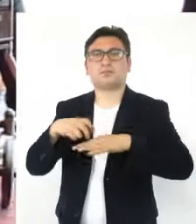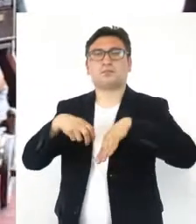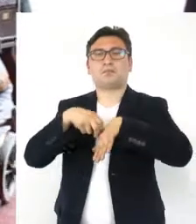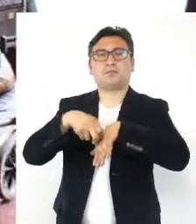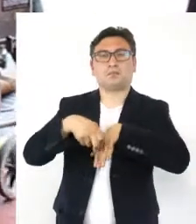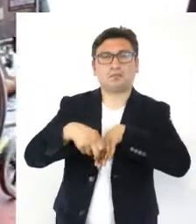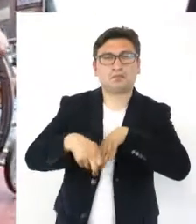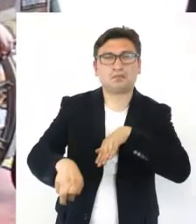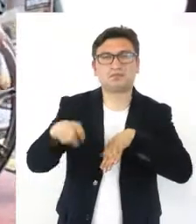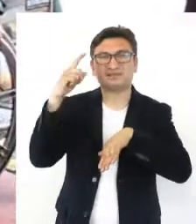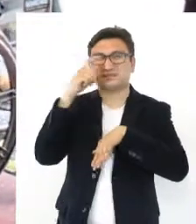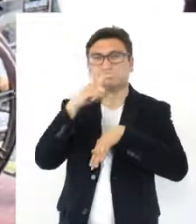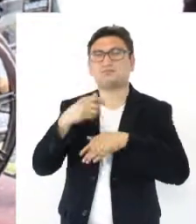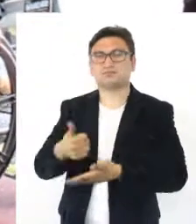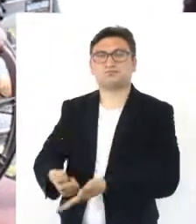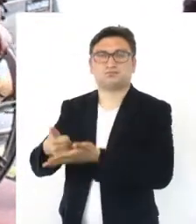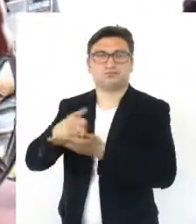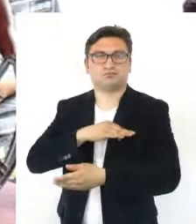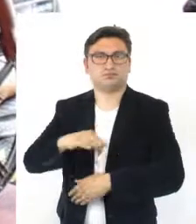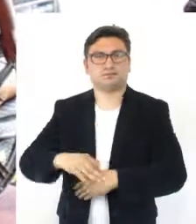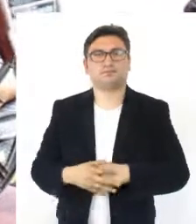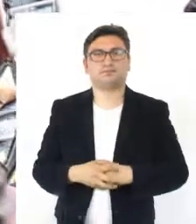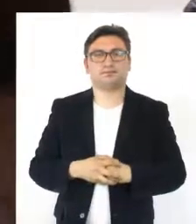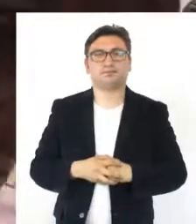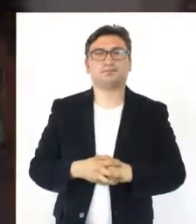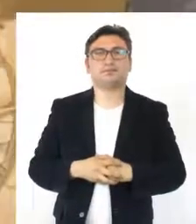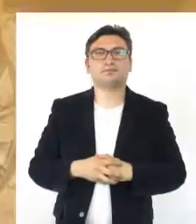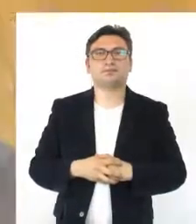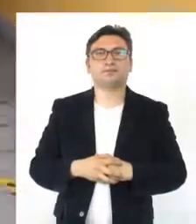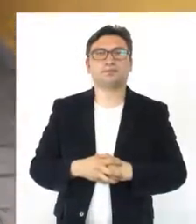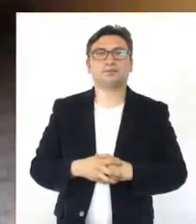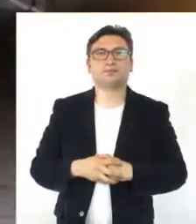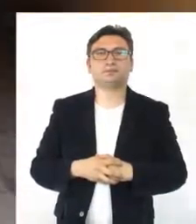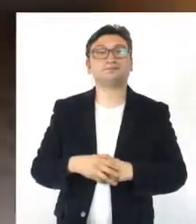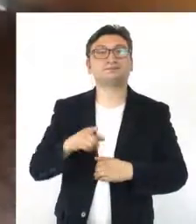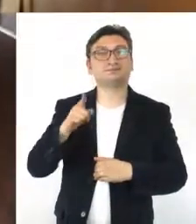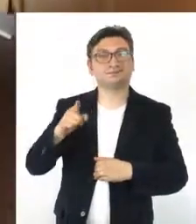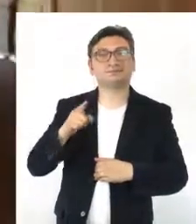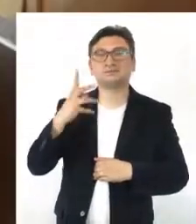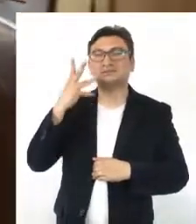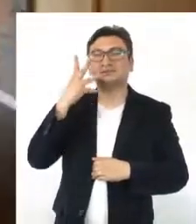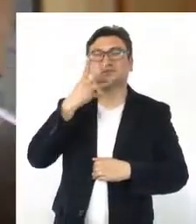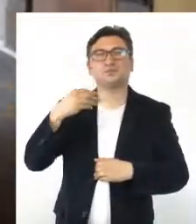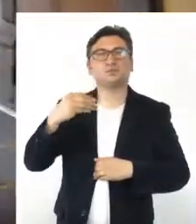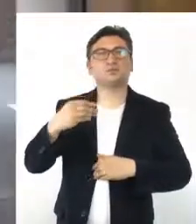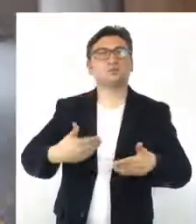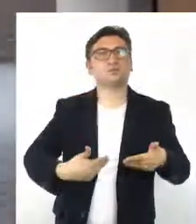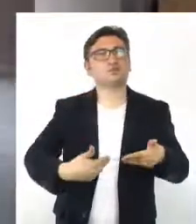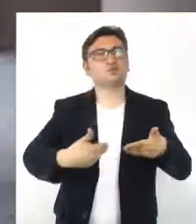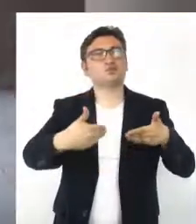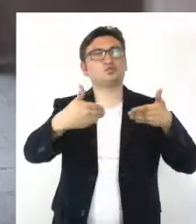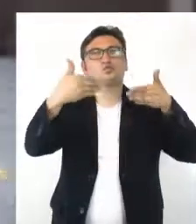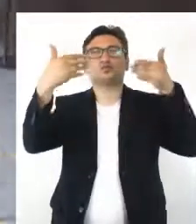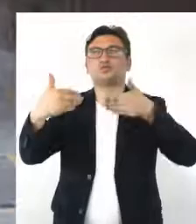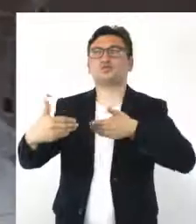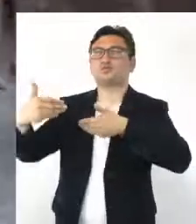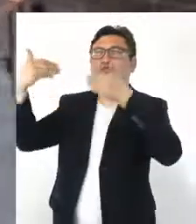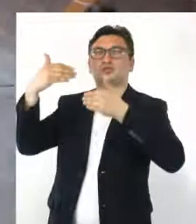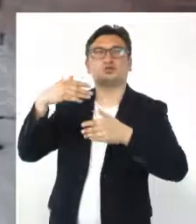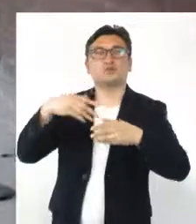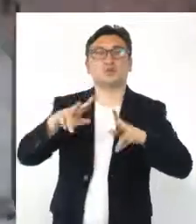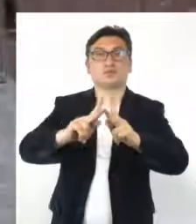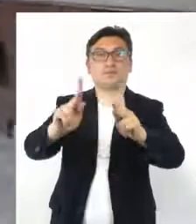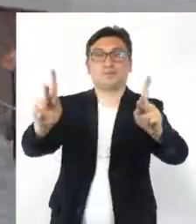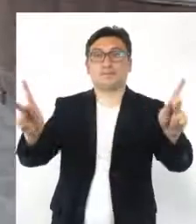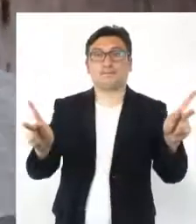les complicara la pendiente de la rampa de acceso. Un imperdible es admirar los distintos murales que se encuentran en los